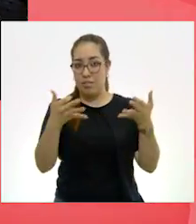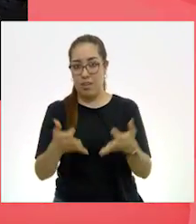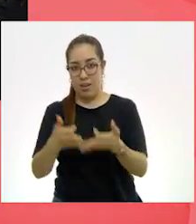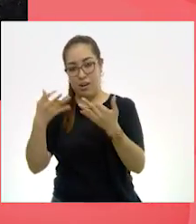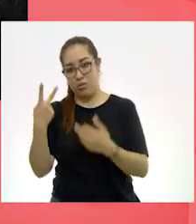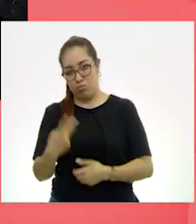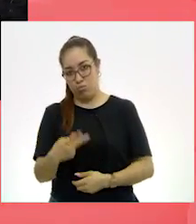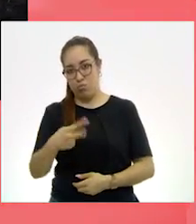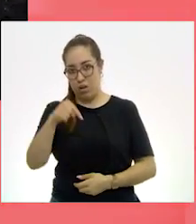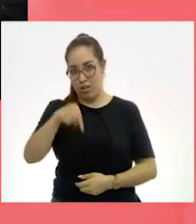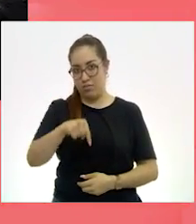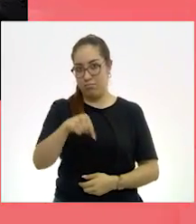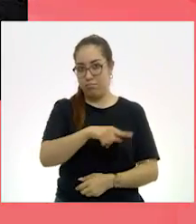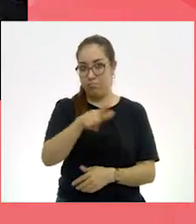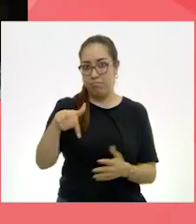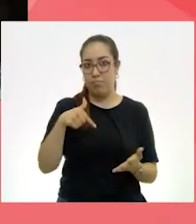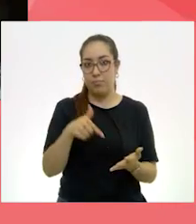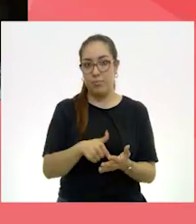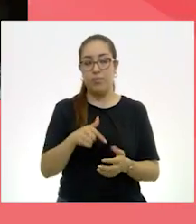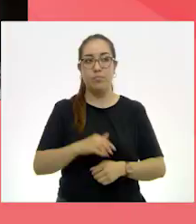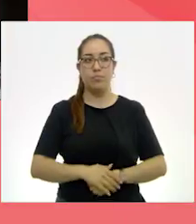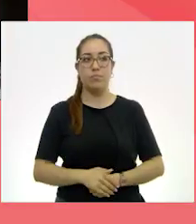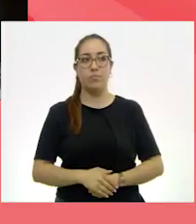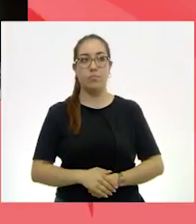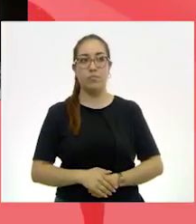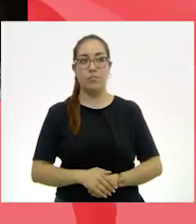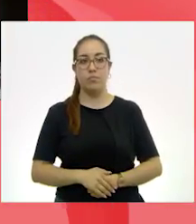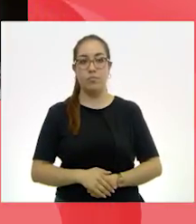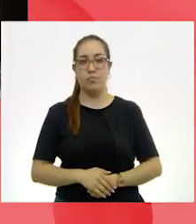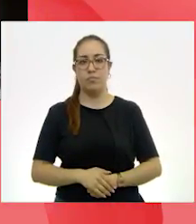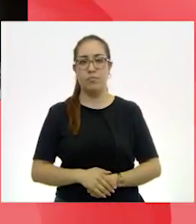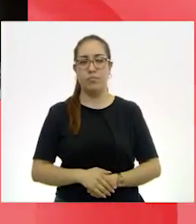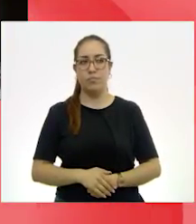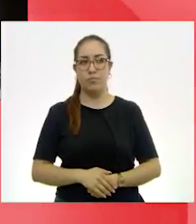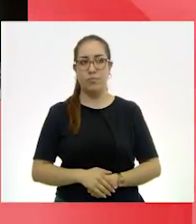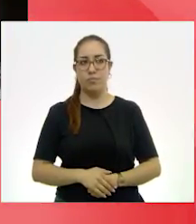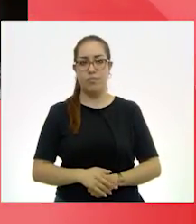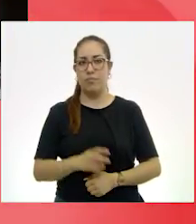aquí de Anenecuilco. Los orígenes creo que lo podemos centrar